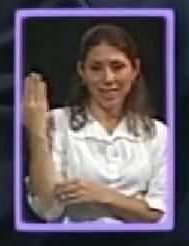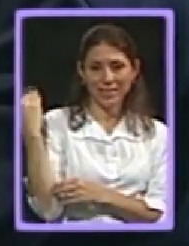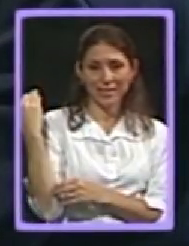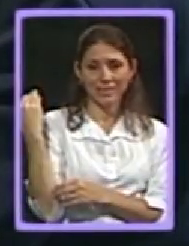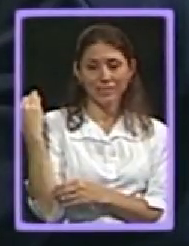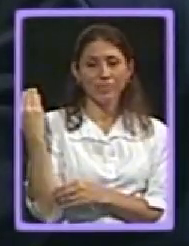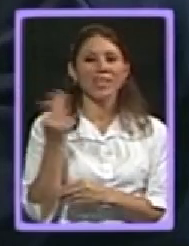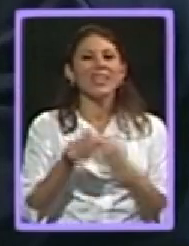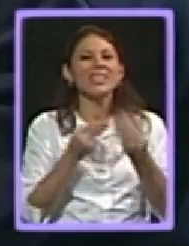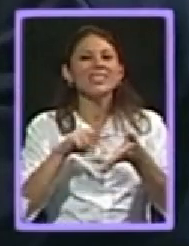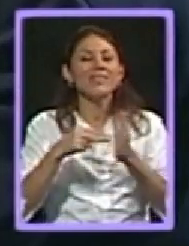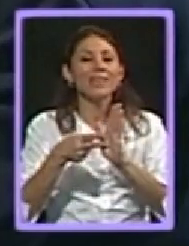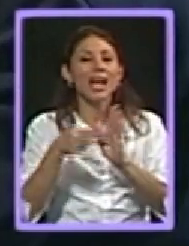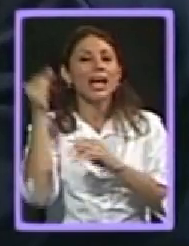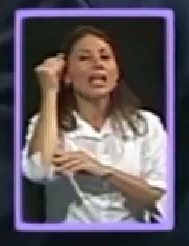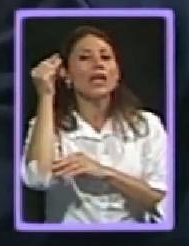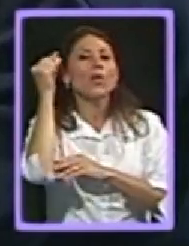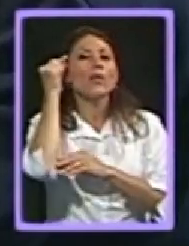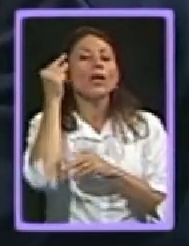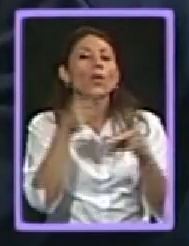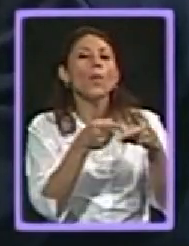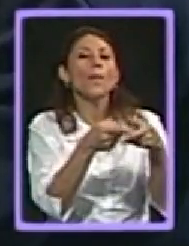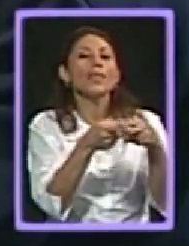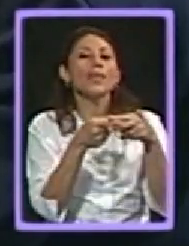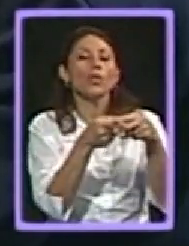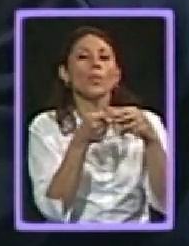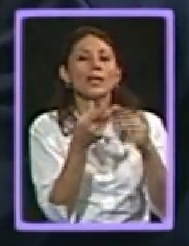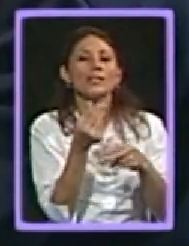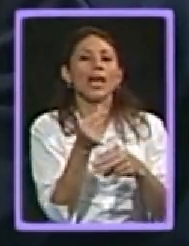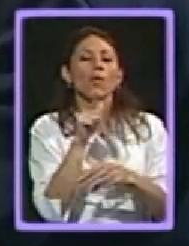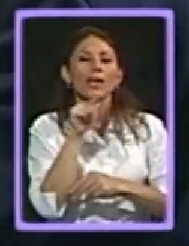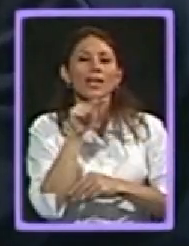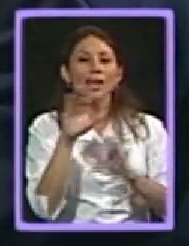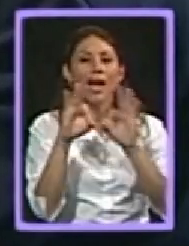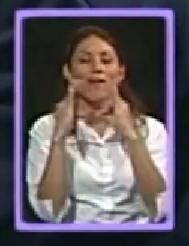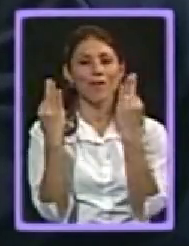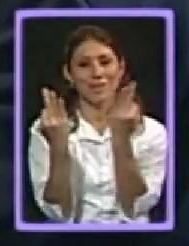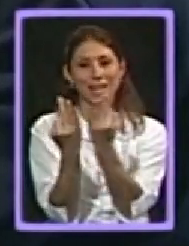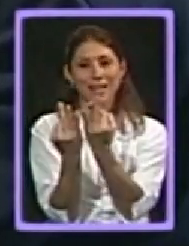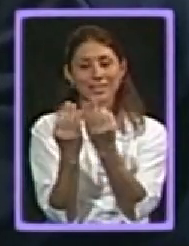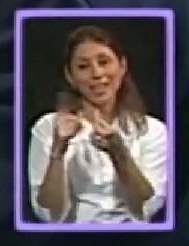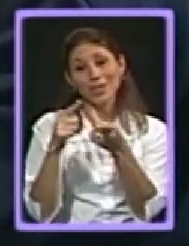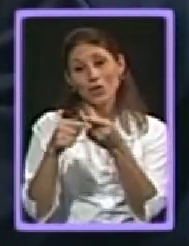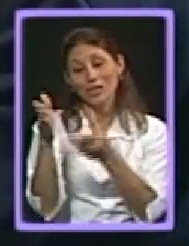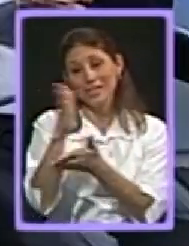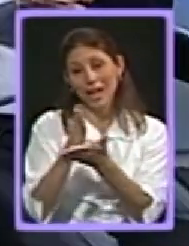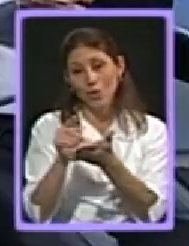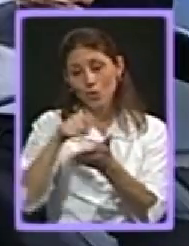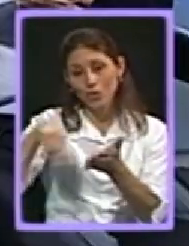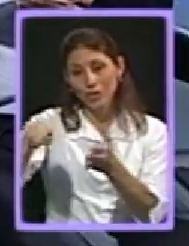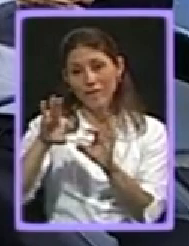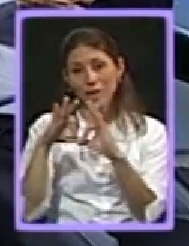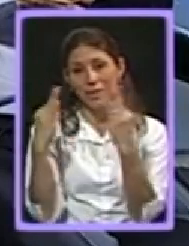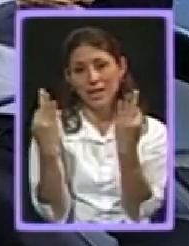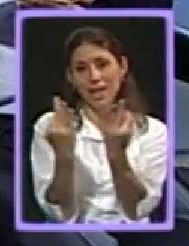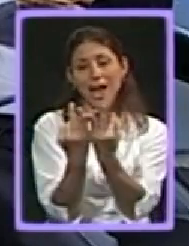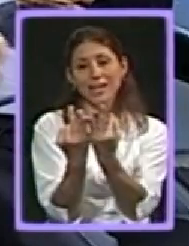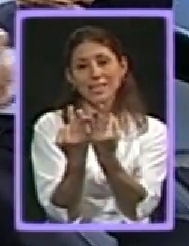pidiéndole prestado a familiares y entonces algunos familiares pues tenían